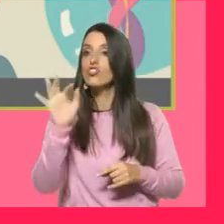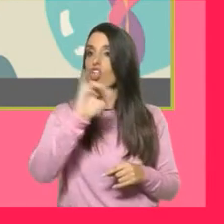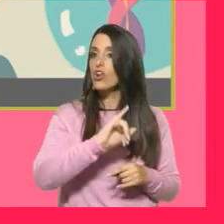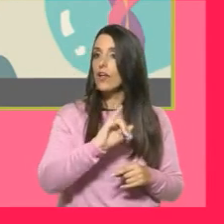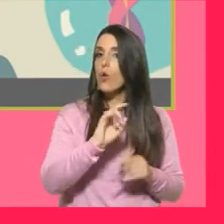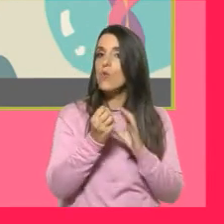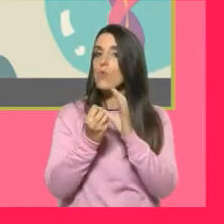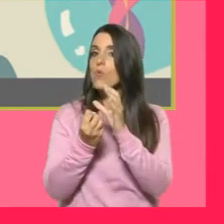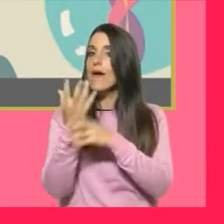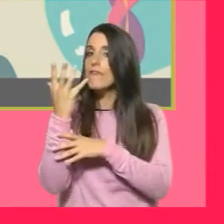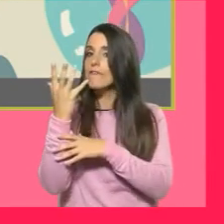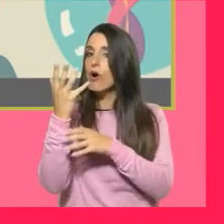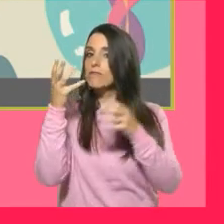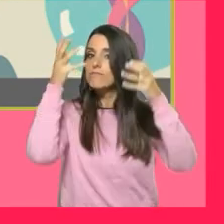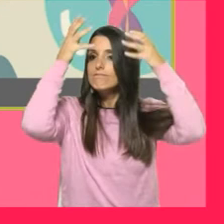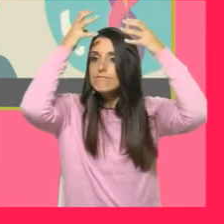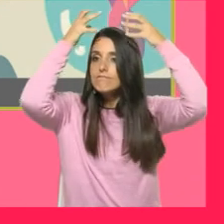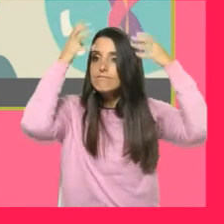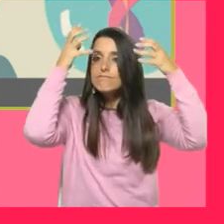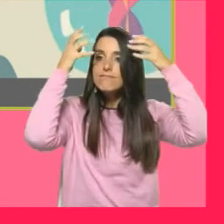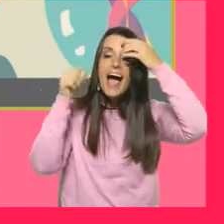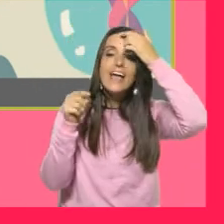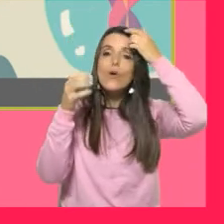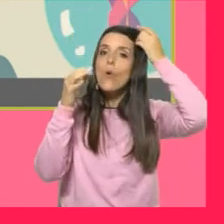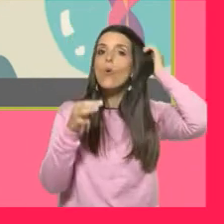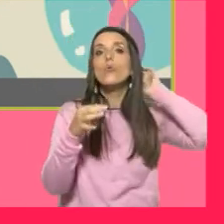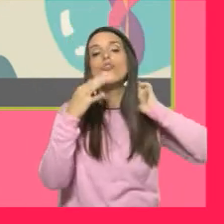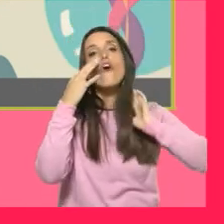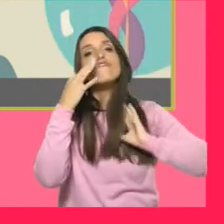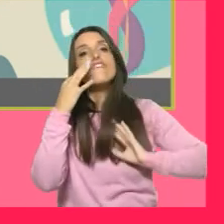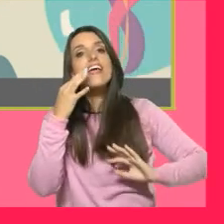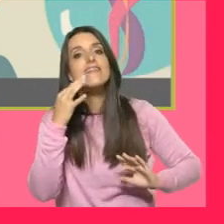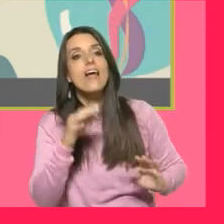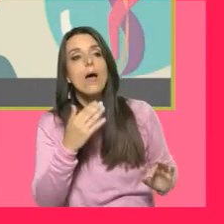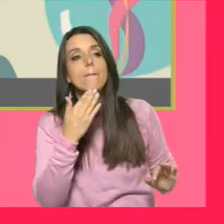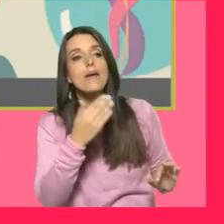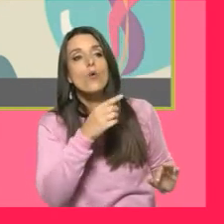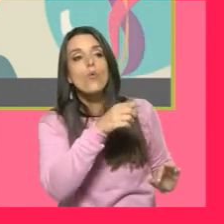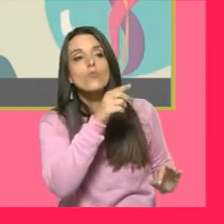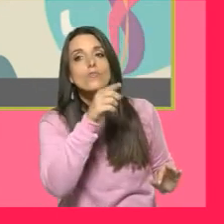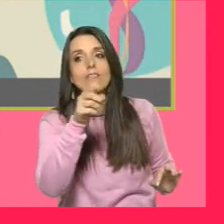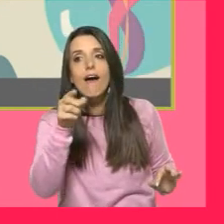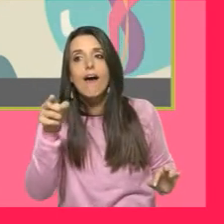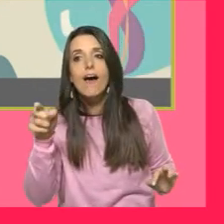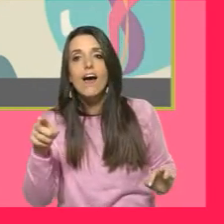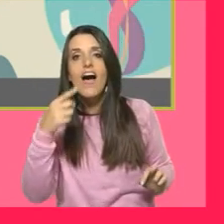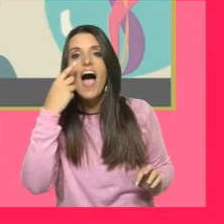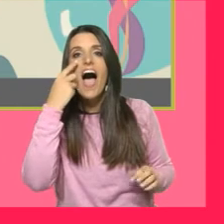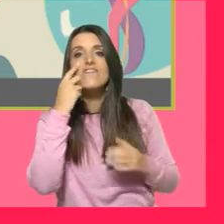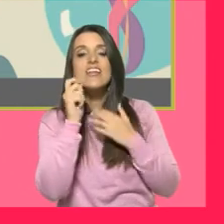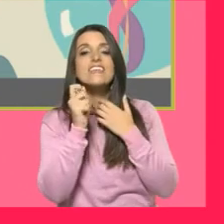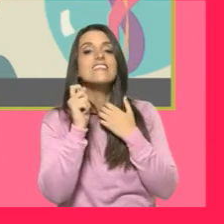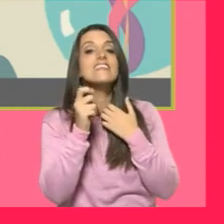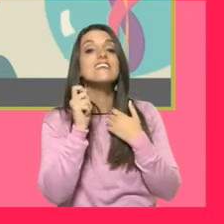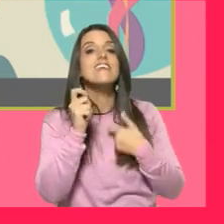juntamos. Pasa a ser otra cosa, porque ahí empiezan a surgir las verdades de todos los vecinos. Y hay que ver quién